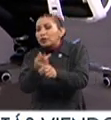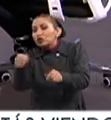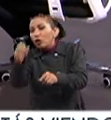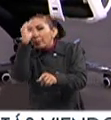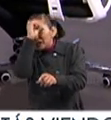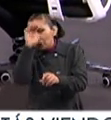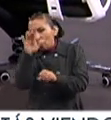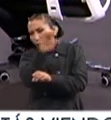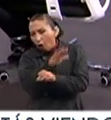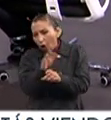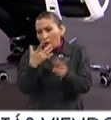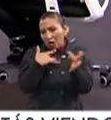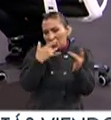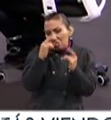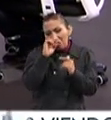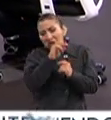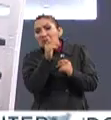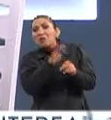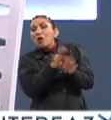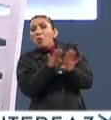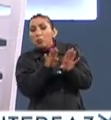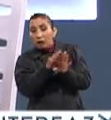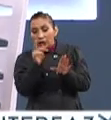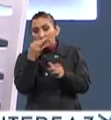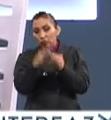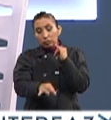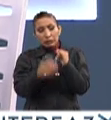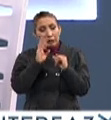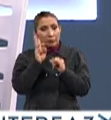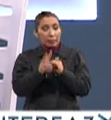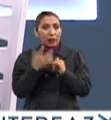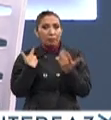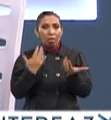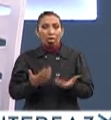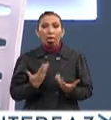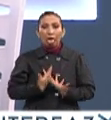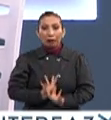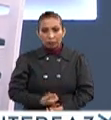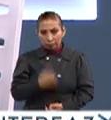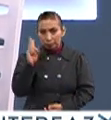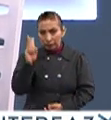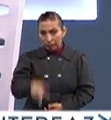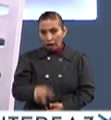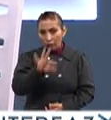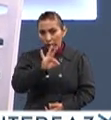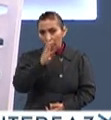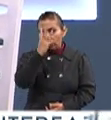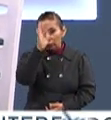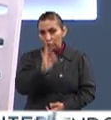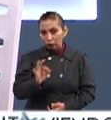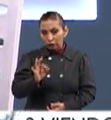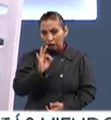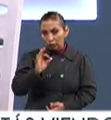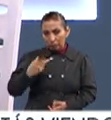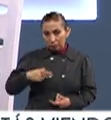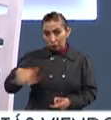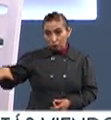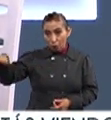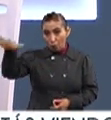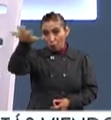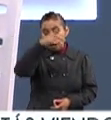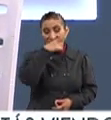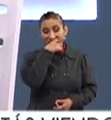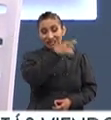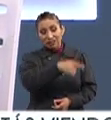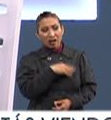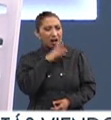en términos de percepción la ciudadanía, y sí, las conclusiones fueron pues poco alentadoras. Déjenme decirles que el 44% de la población